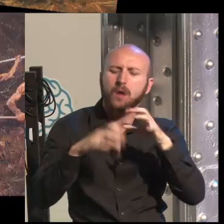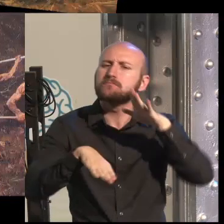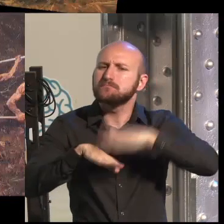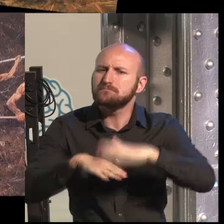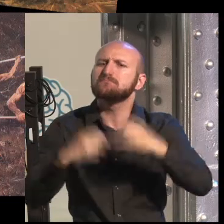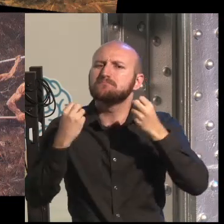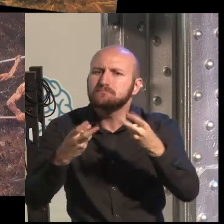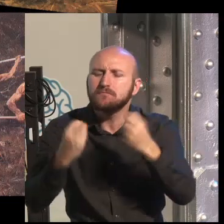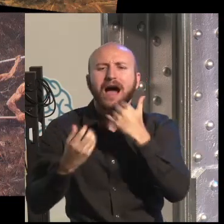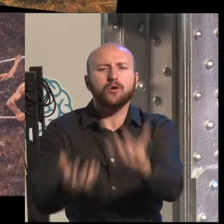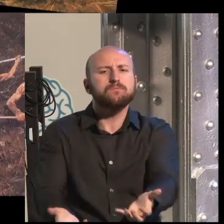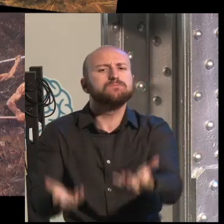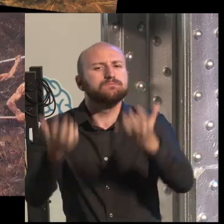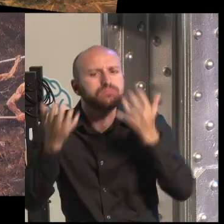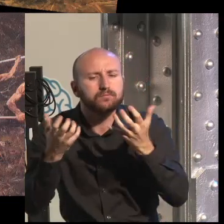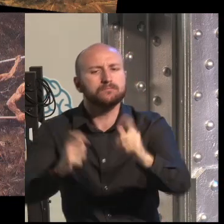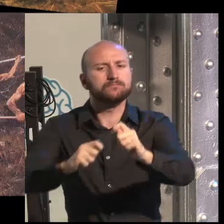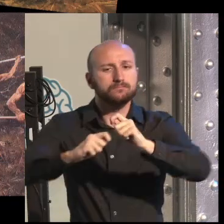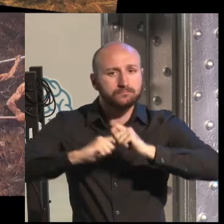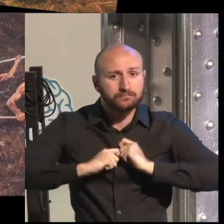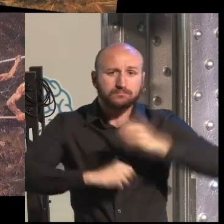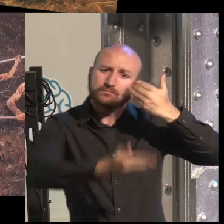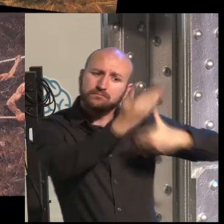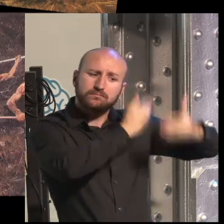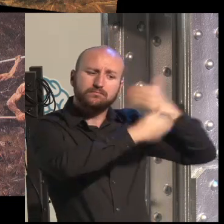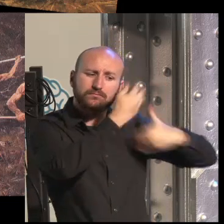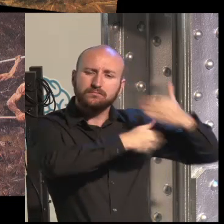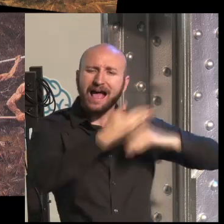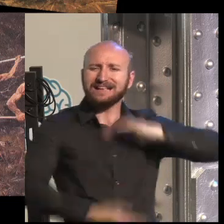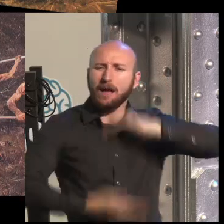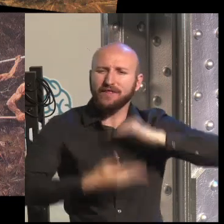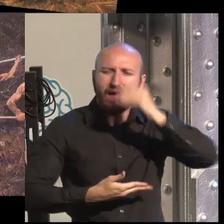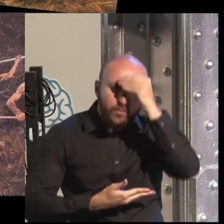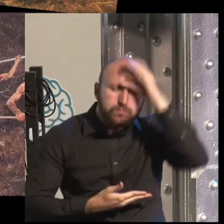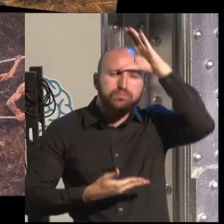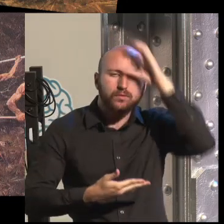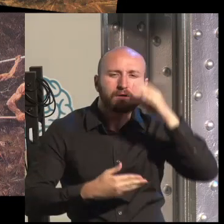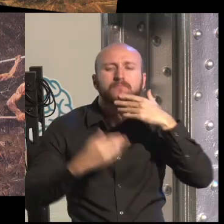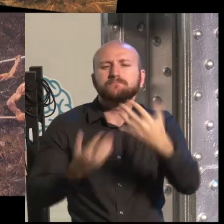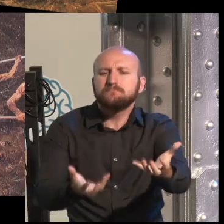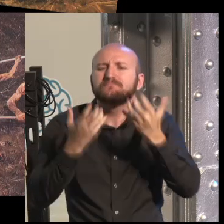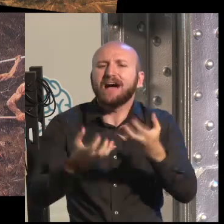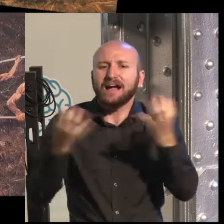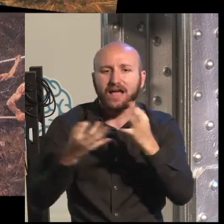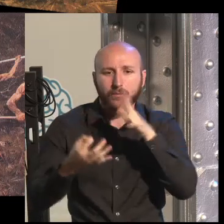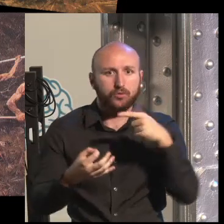¿Qué ventaja adaptativa proporcionaba a nuestros antepasados tener capacidades cognitivas cada vez más